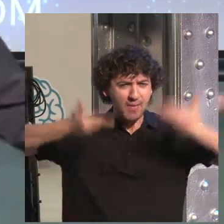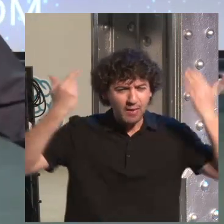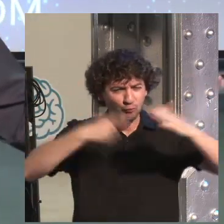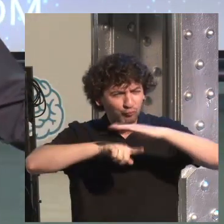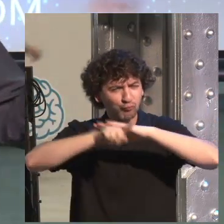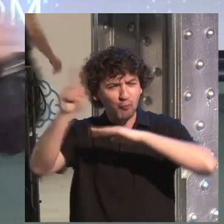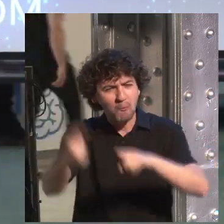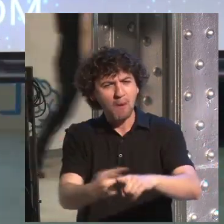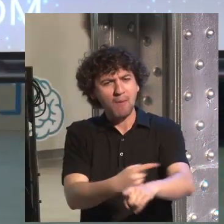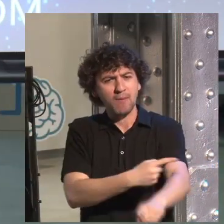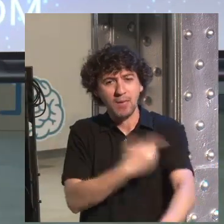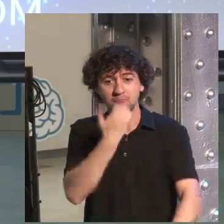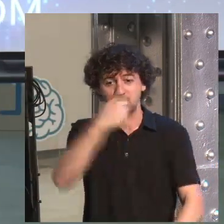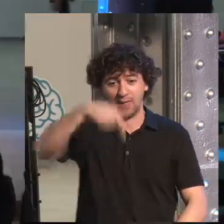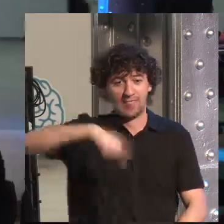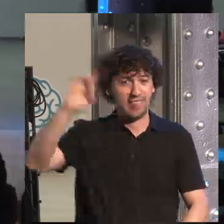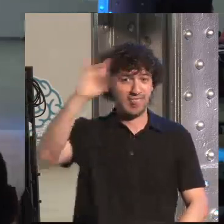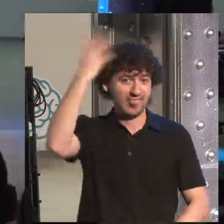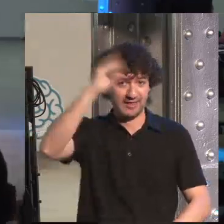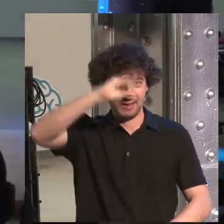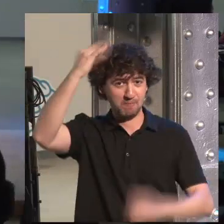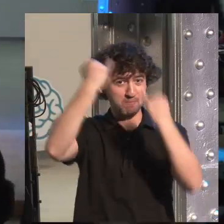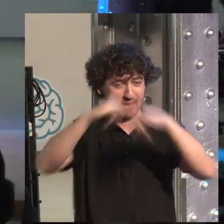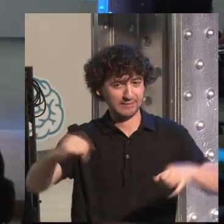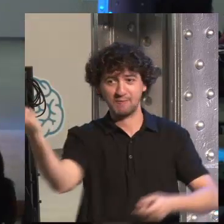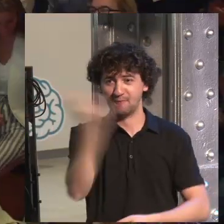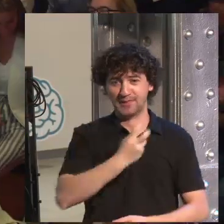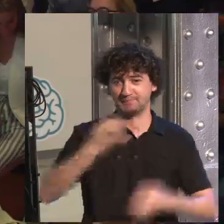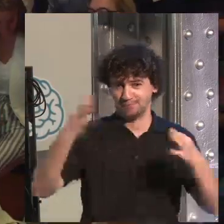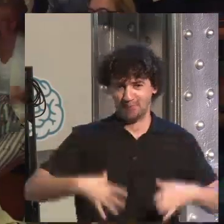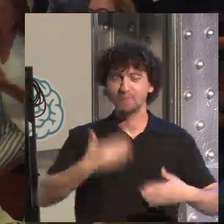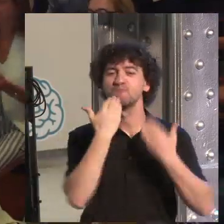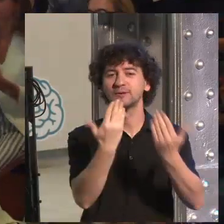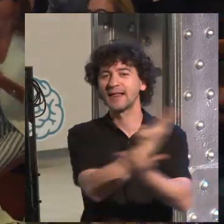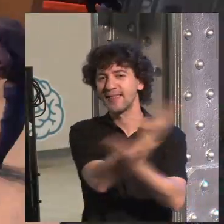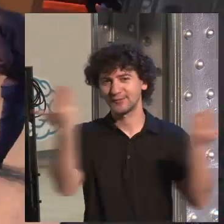venir a un evento de Thinking Party. Muchas gracias a todos.